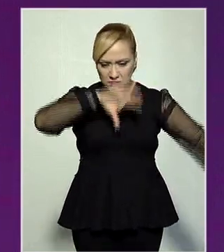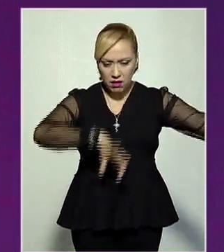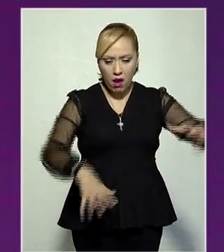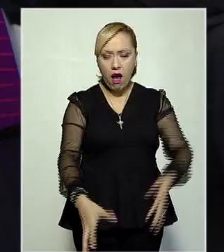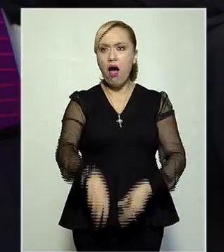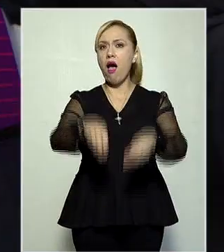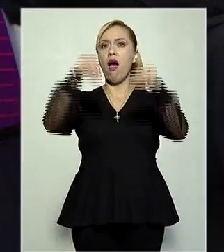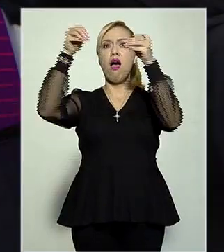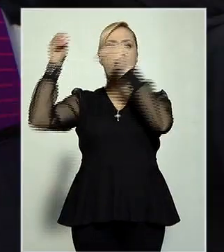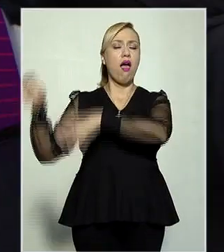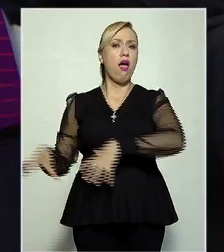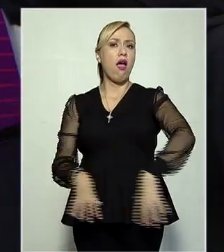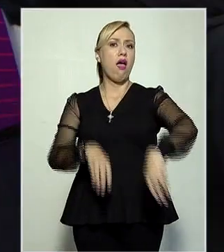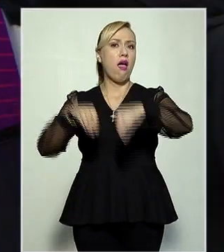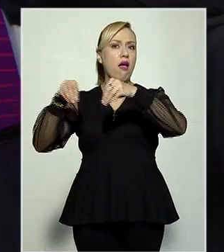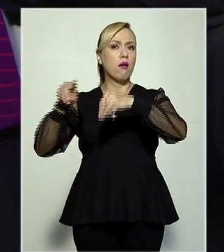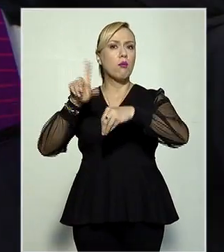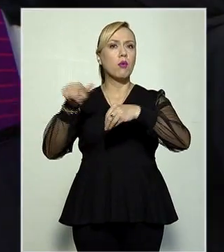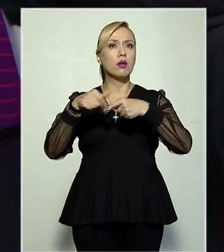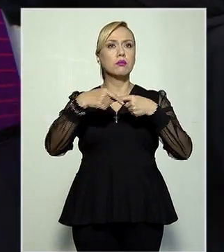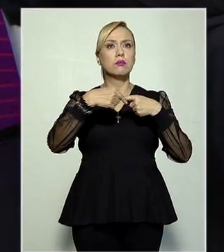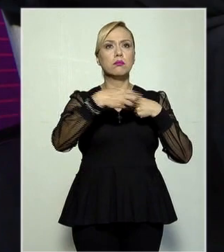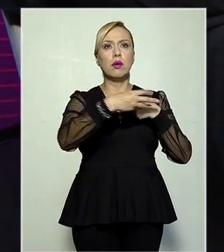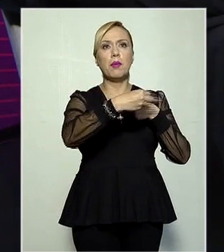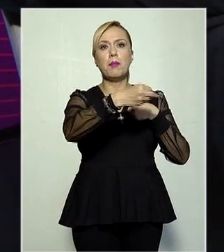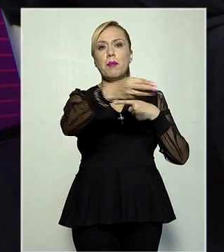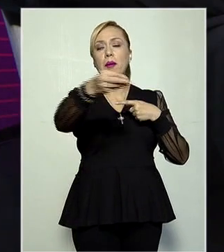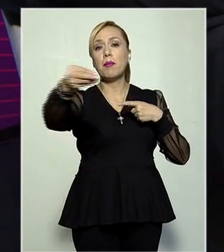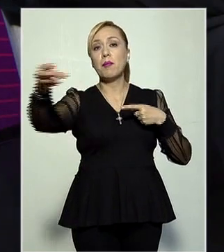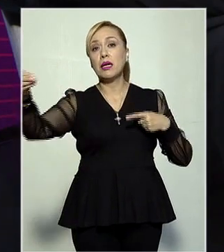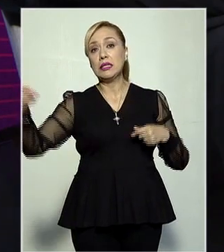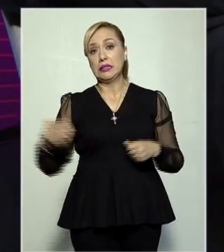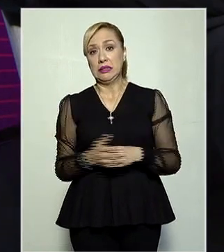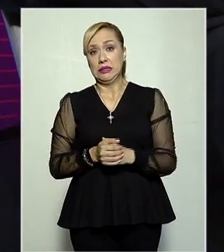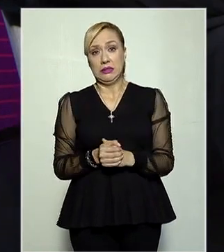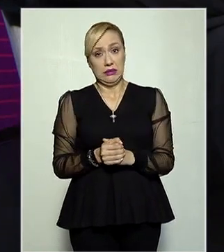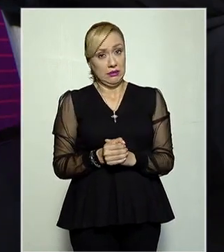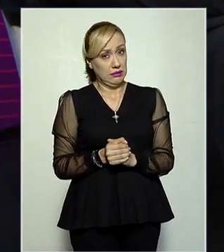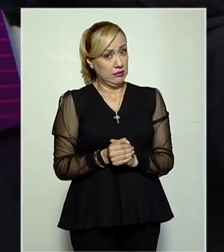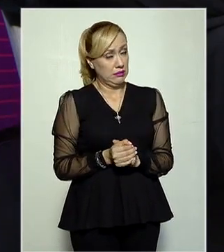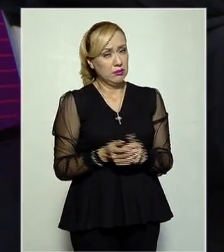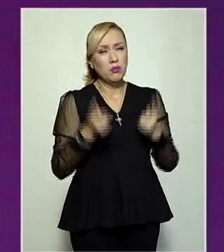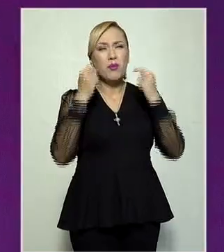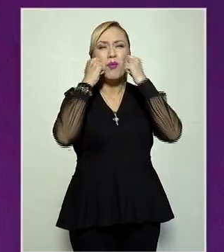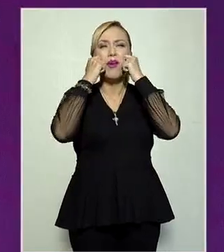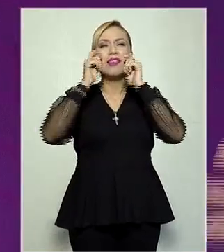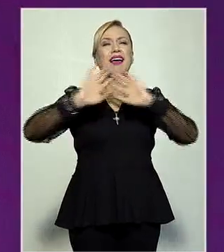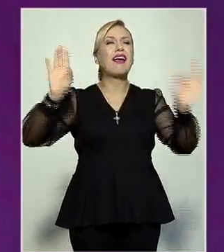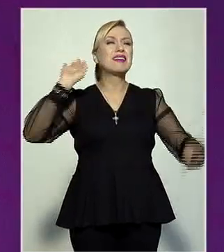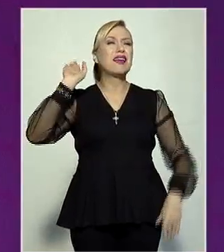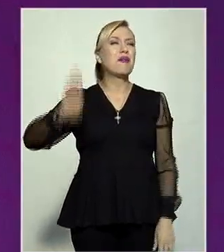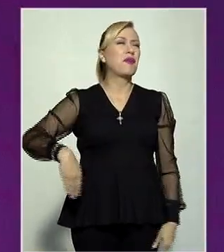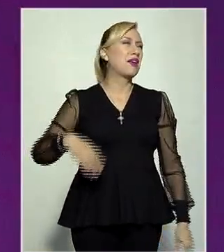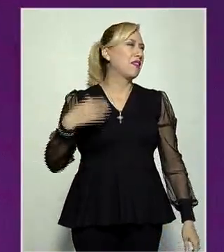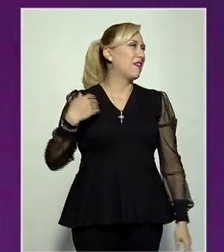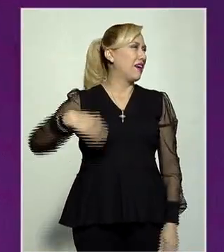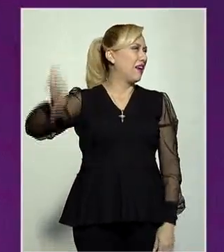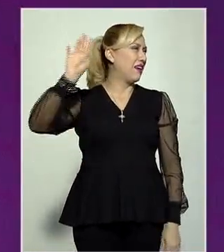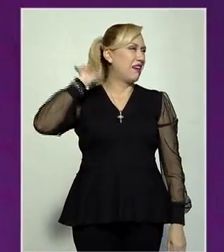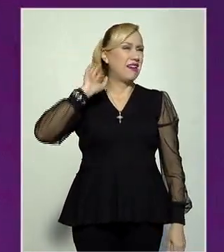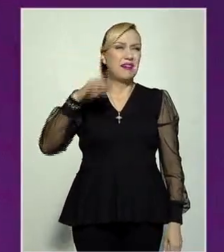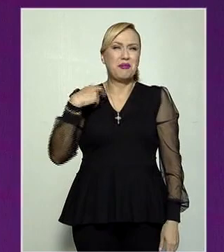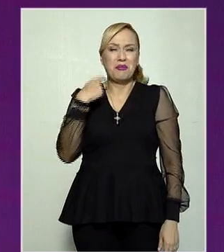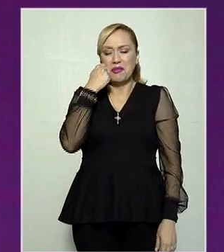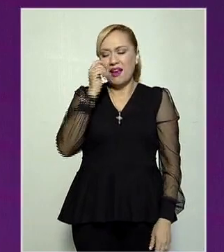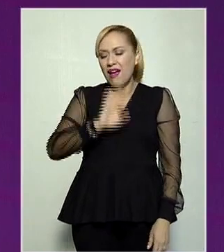buscarlos y el estándar de pronto se empezó a convertir de búsqueda en muerte, ¿no? No importa, ya están muertos, ¿no? No me voy a apurar porque